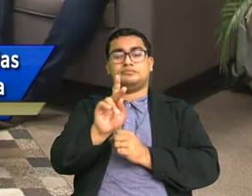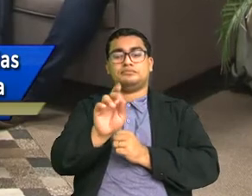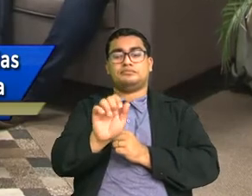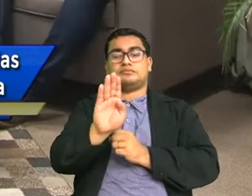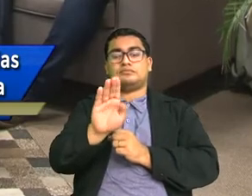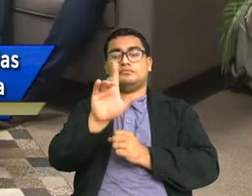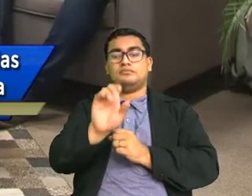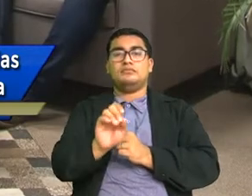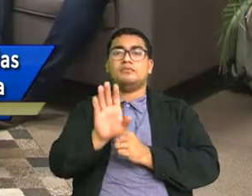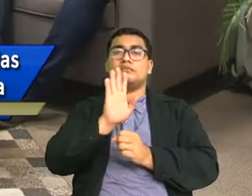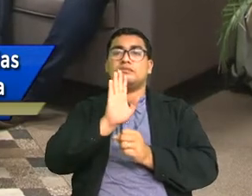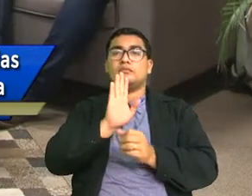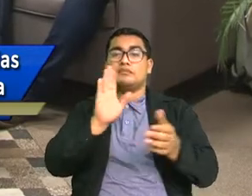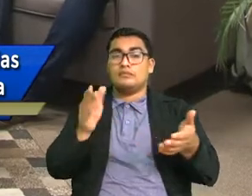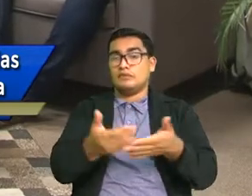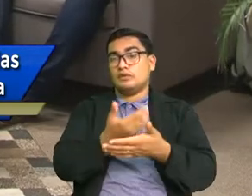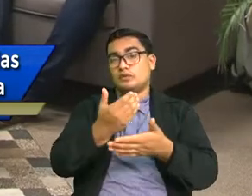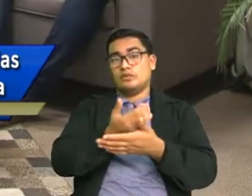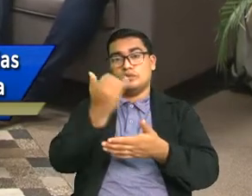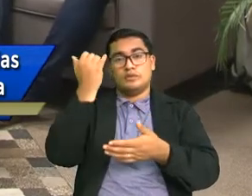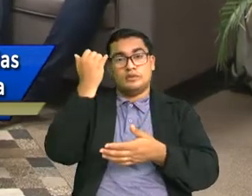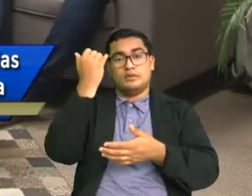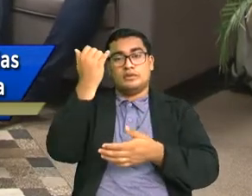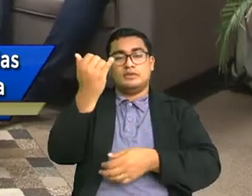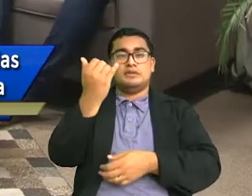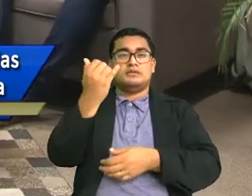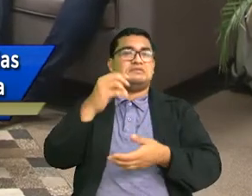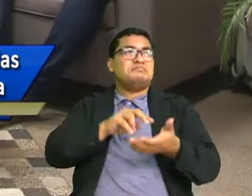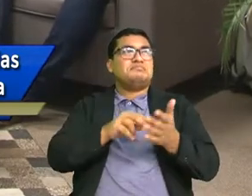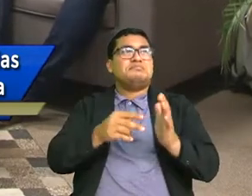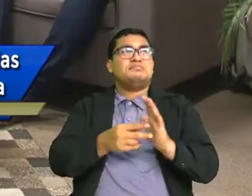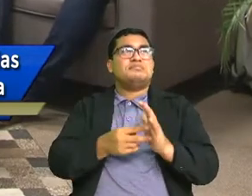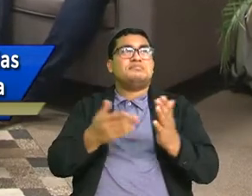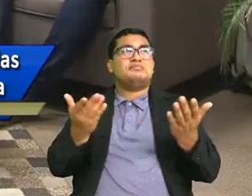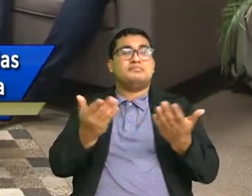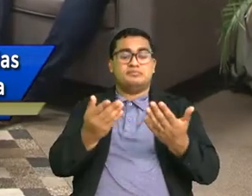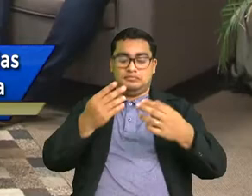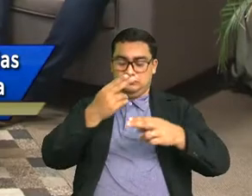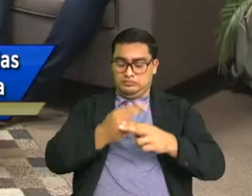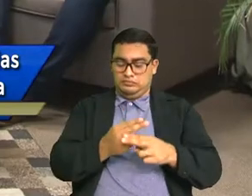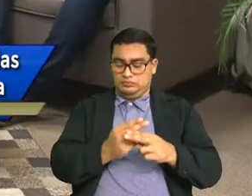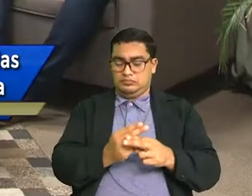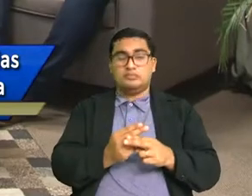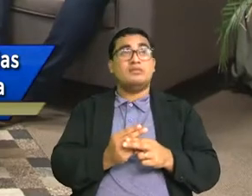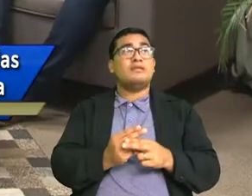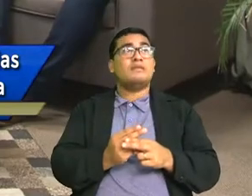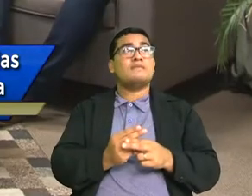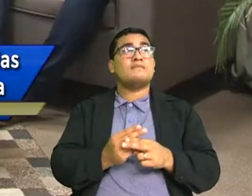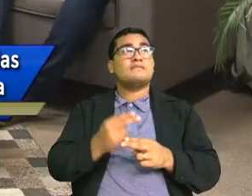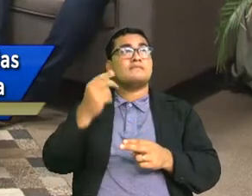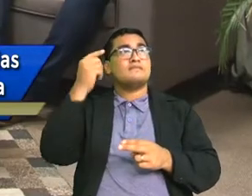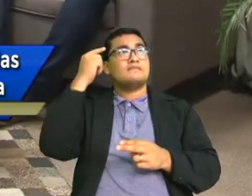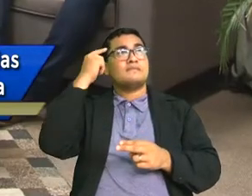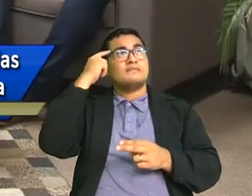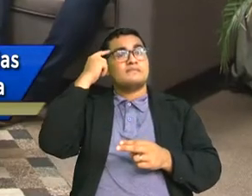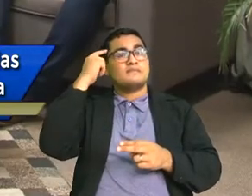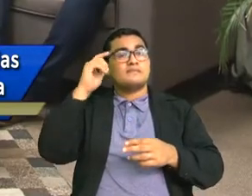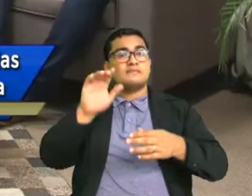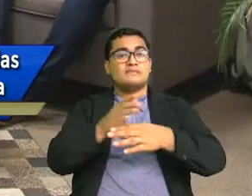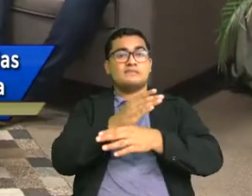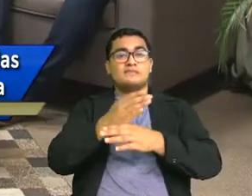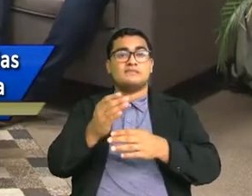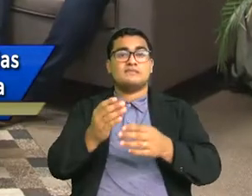transferencia de tecnología de repente el nombre nos transporta maquinaria equipo